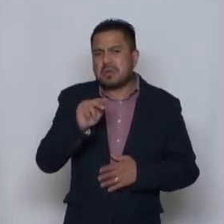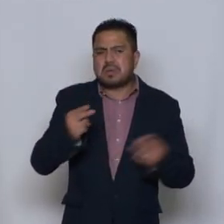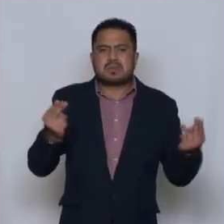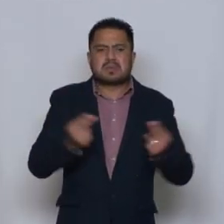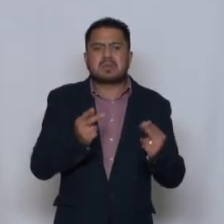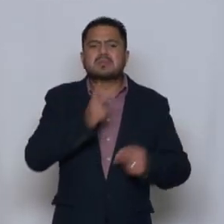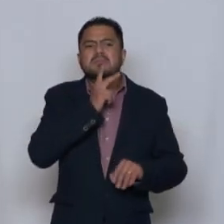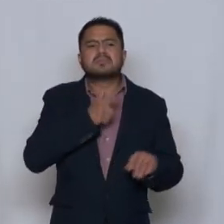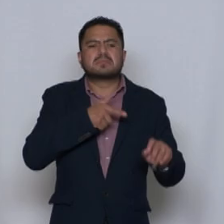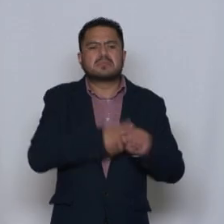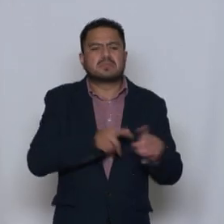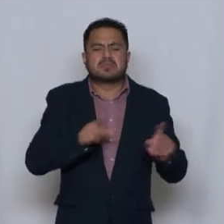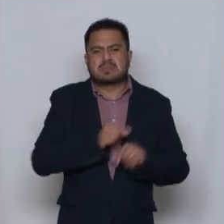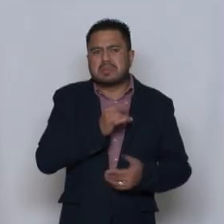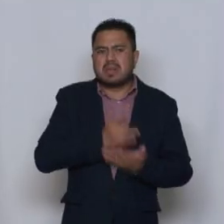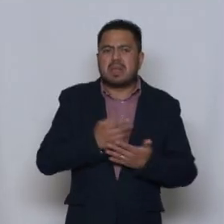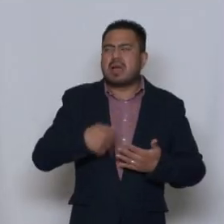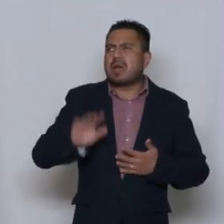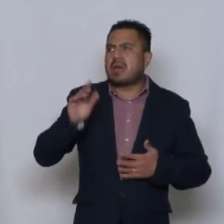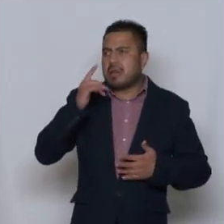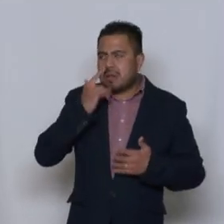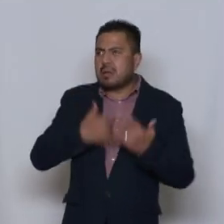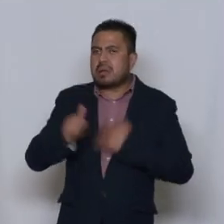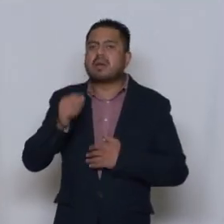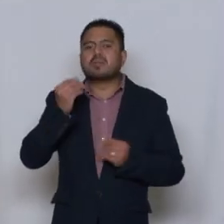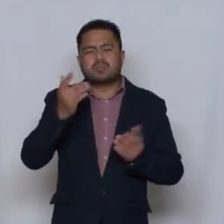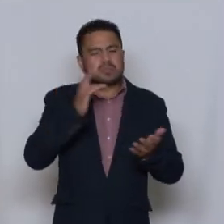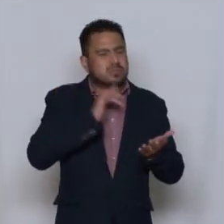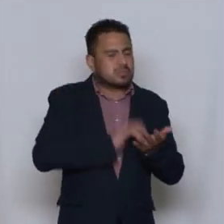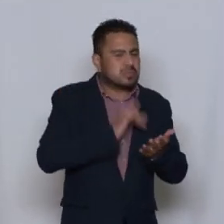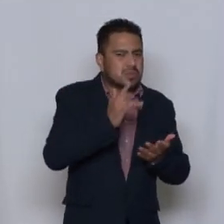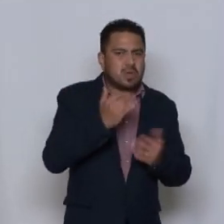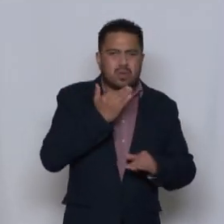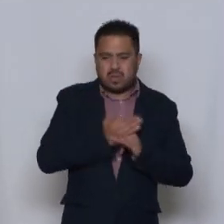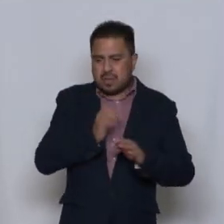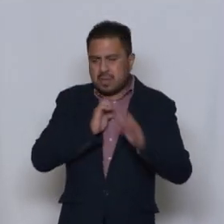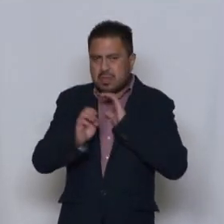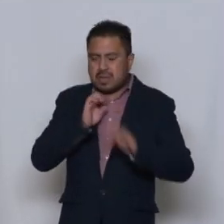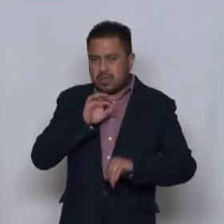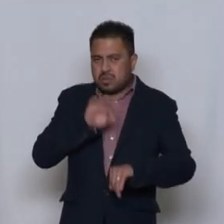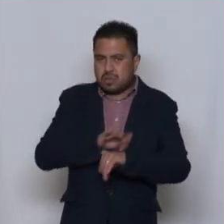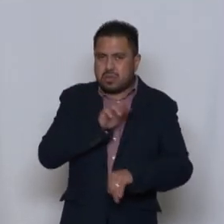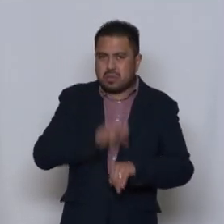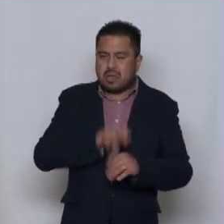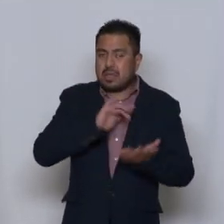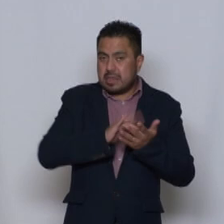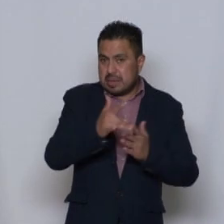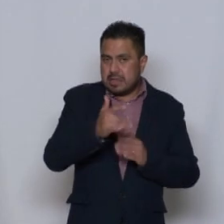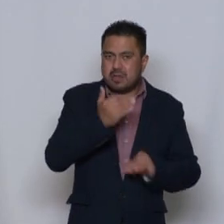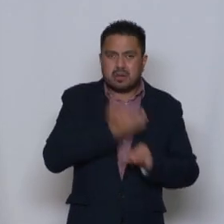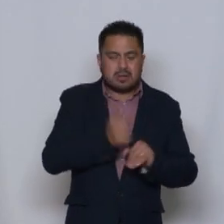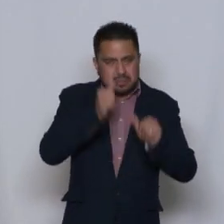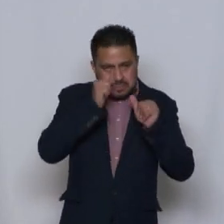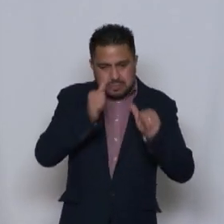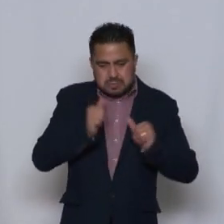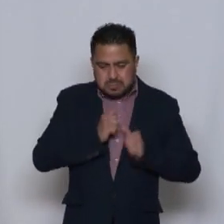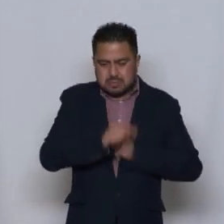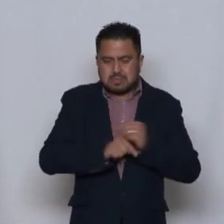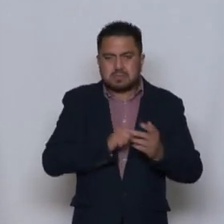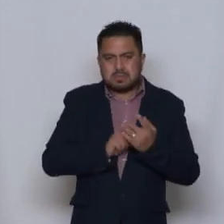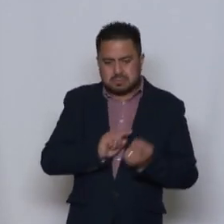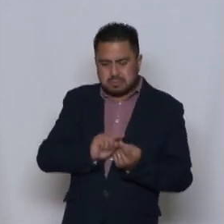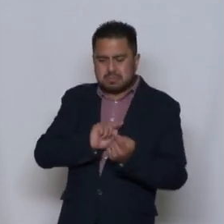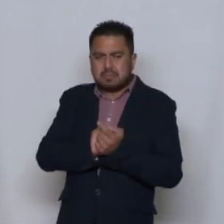requiere más que comer lo que encuentra en el aire. Pues bueno, le agradecemos mucho esta entrevista, doctor. De verdad, gracias por darse este espacio para platicar